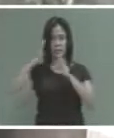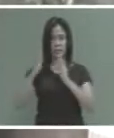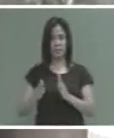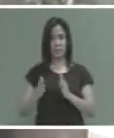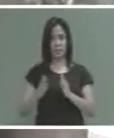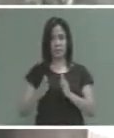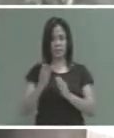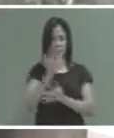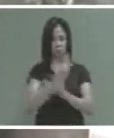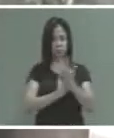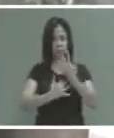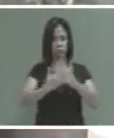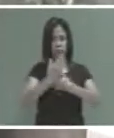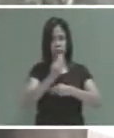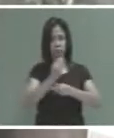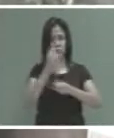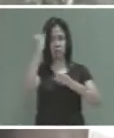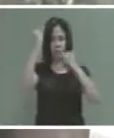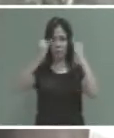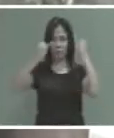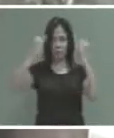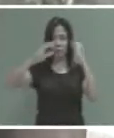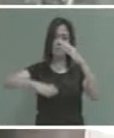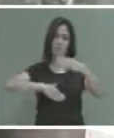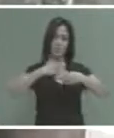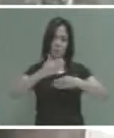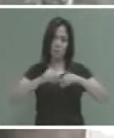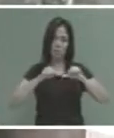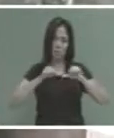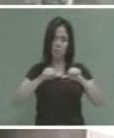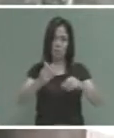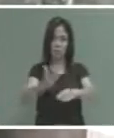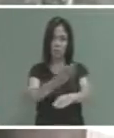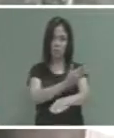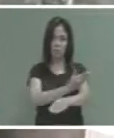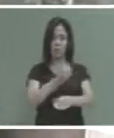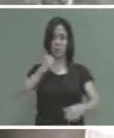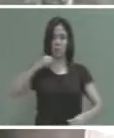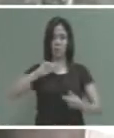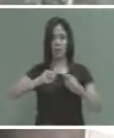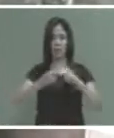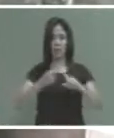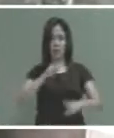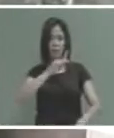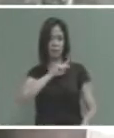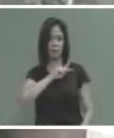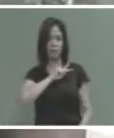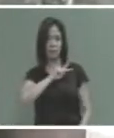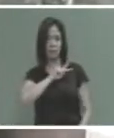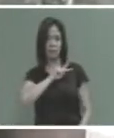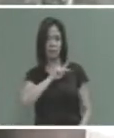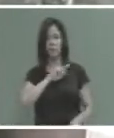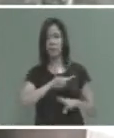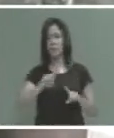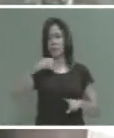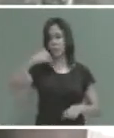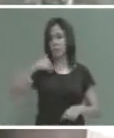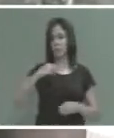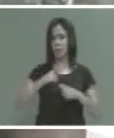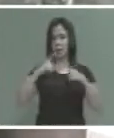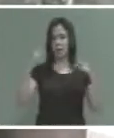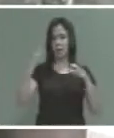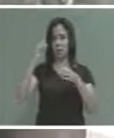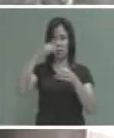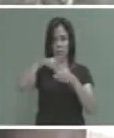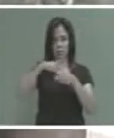ideas, pero después se desarrolla como una amistad personal, pues. Pero sí tuve la gran oportunidad, y todavía